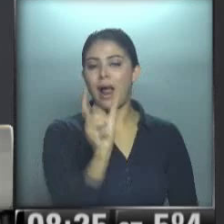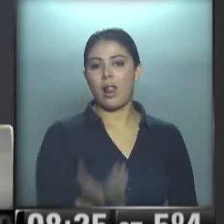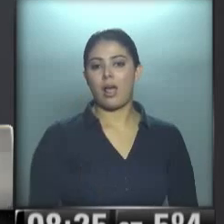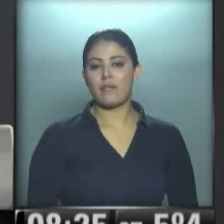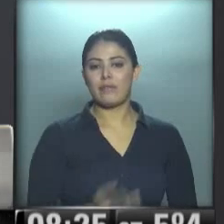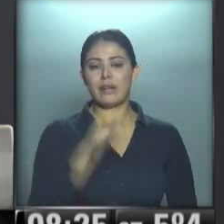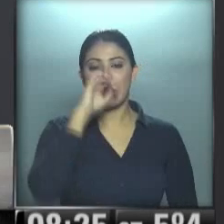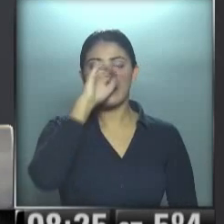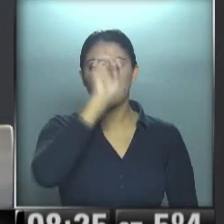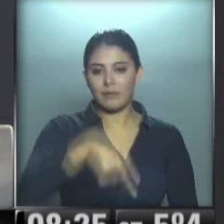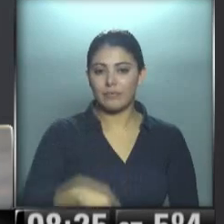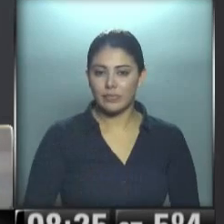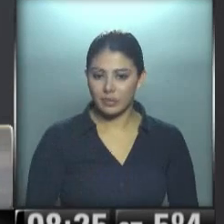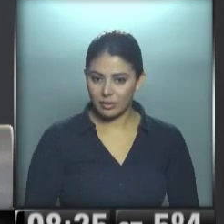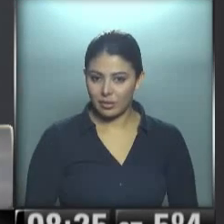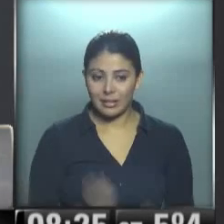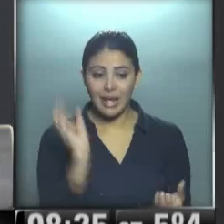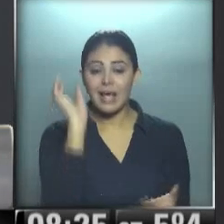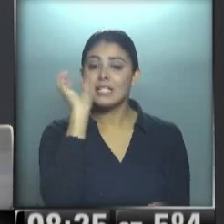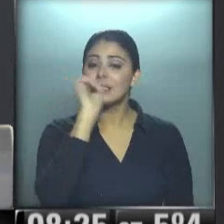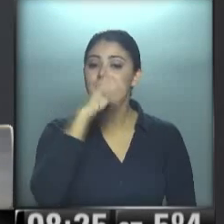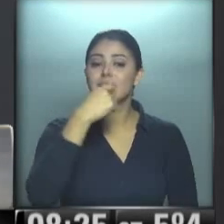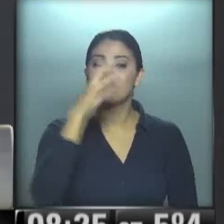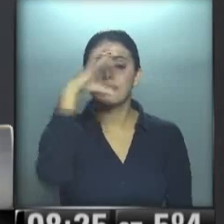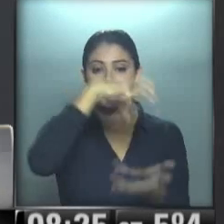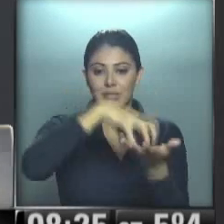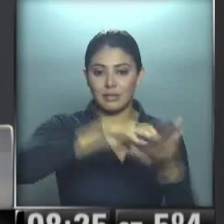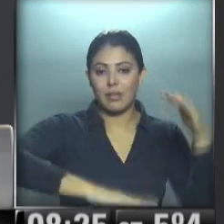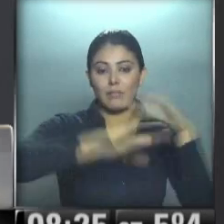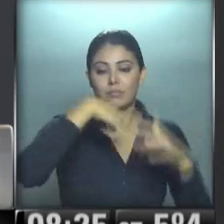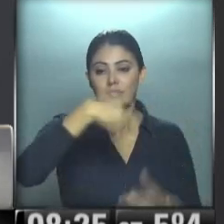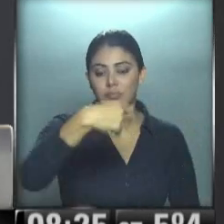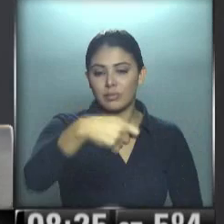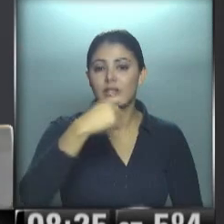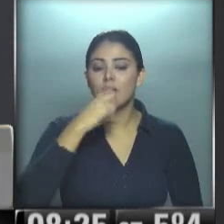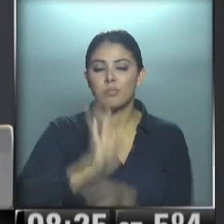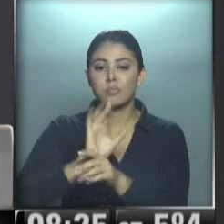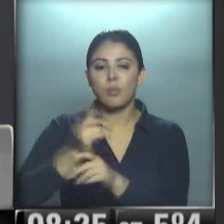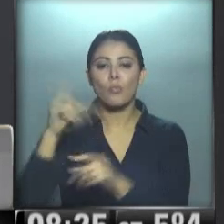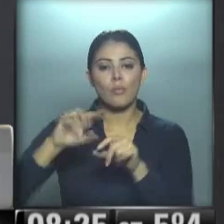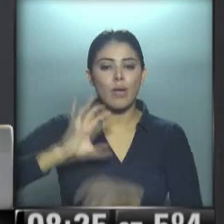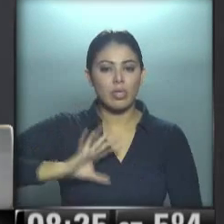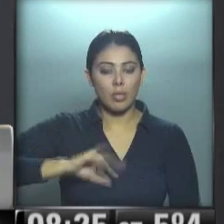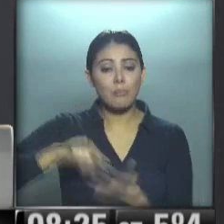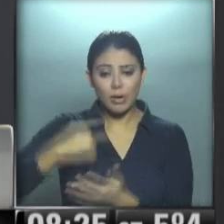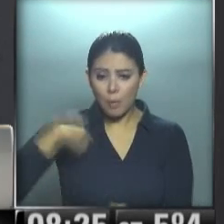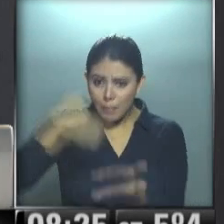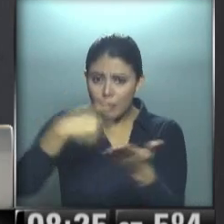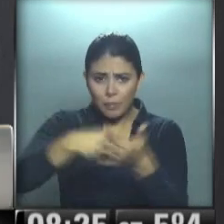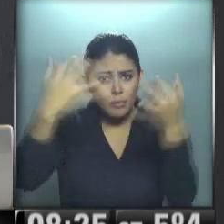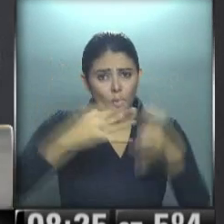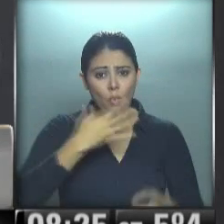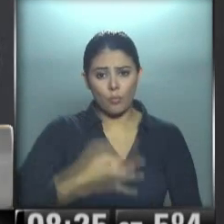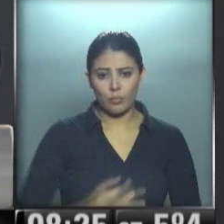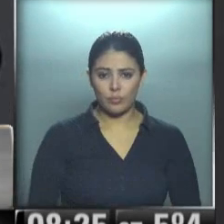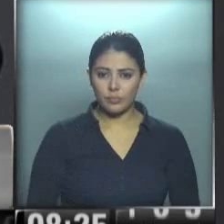engendrada por el sistema financiero que se denomina default técnico cuando en realidad el deudor paga regularmente sus